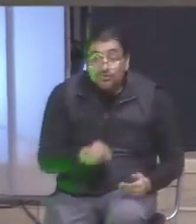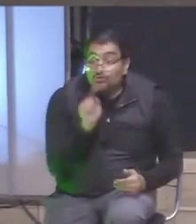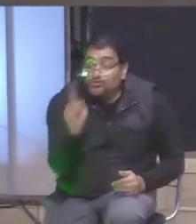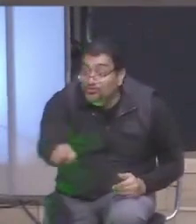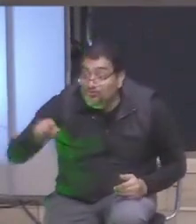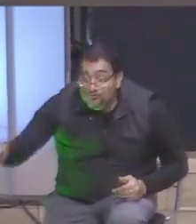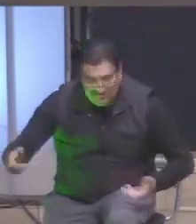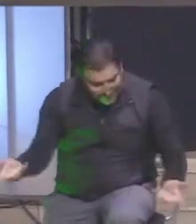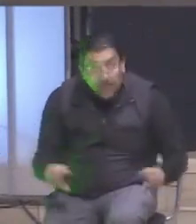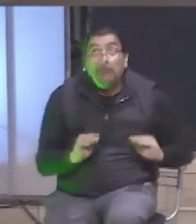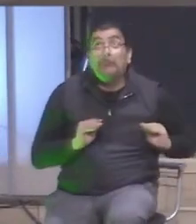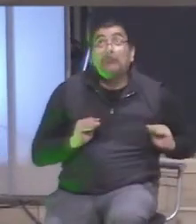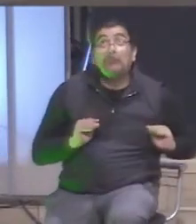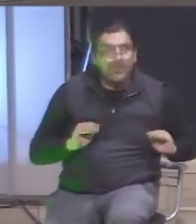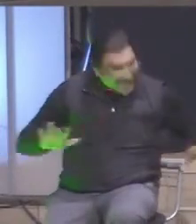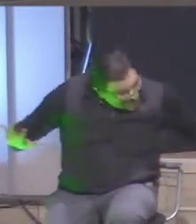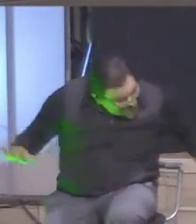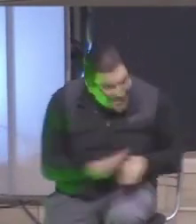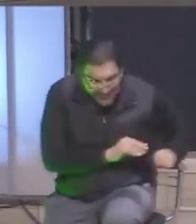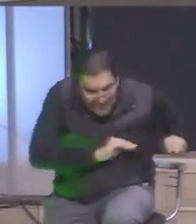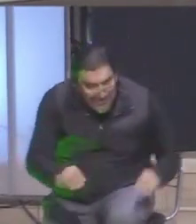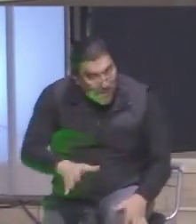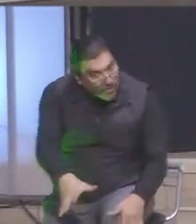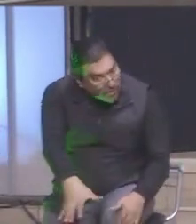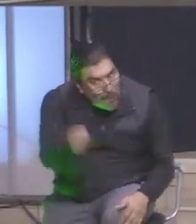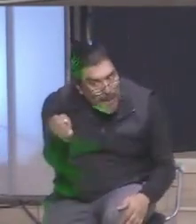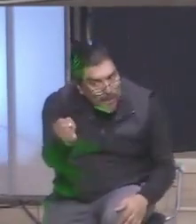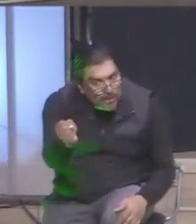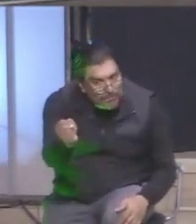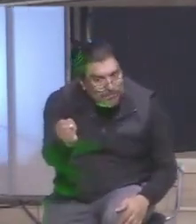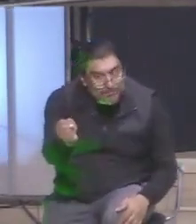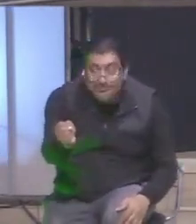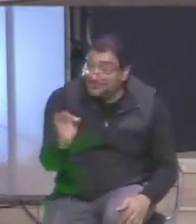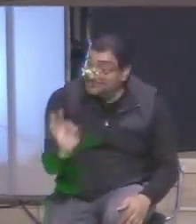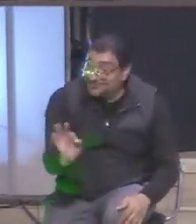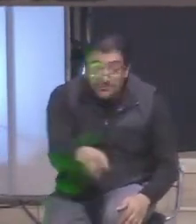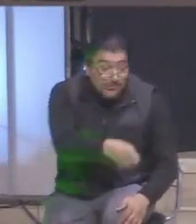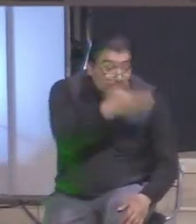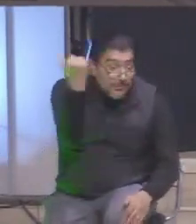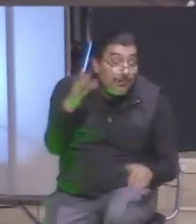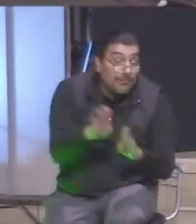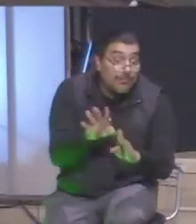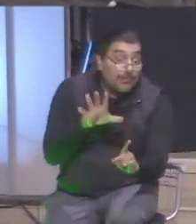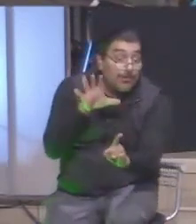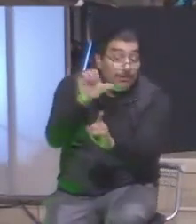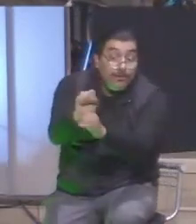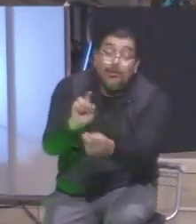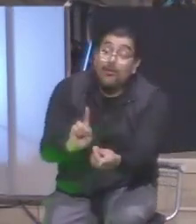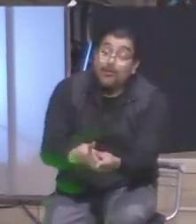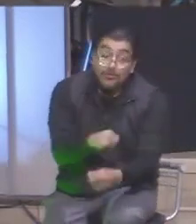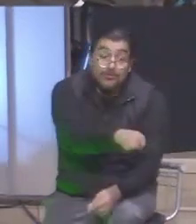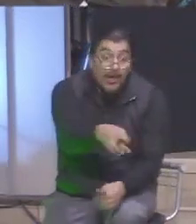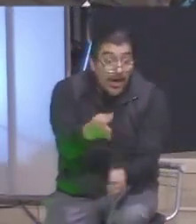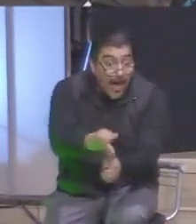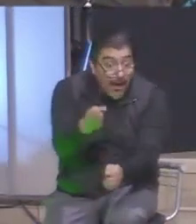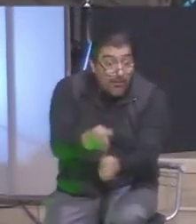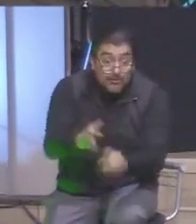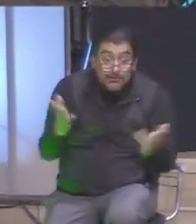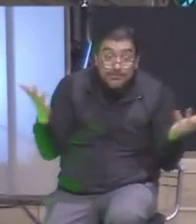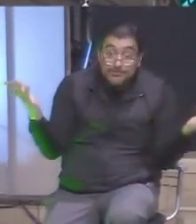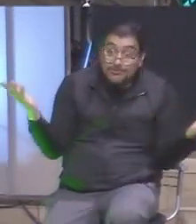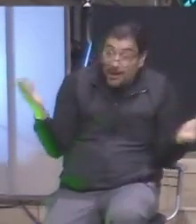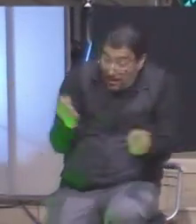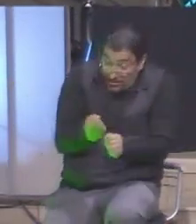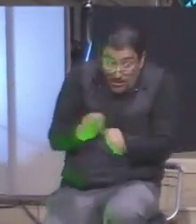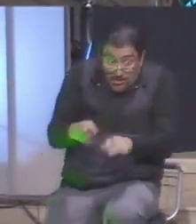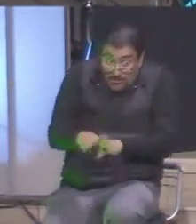muévete y tómalo Entonces yo no sé hasta dónde estés envuelto en